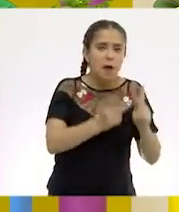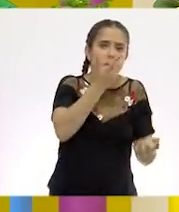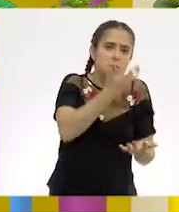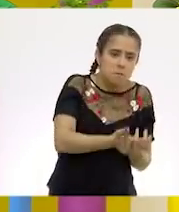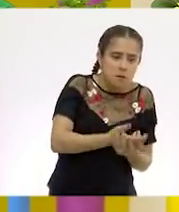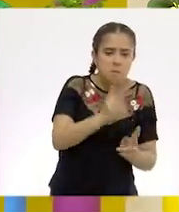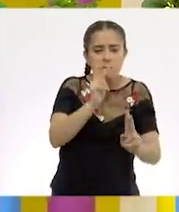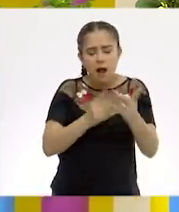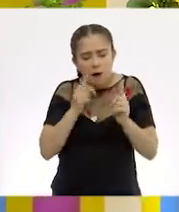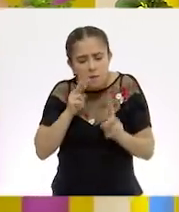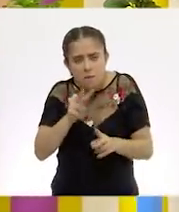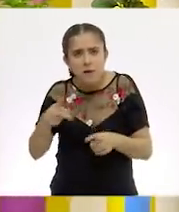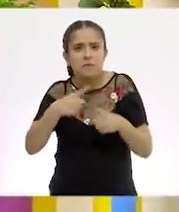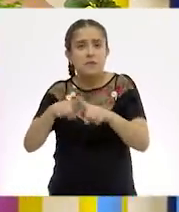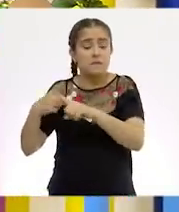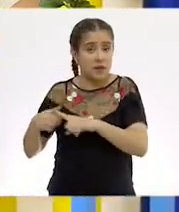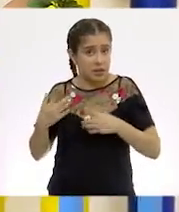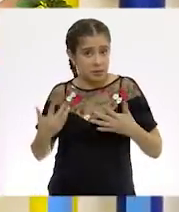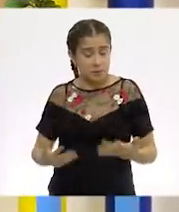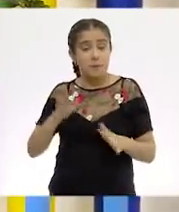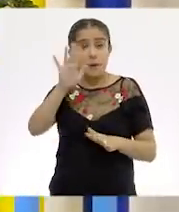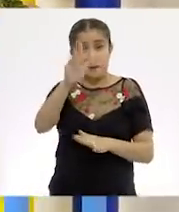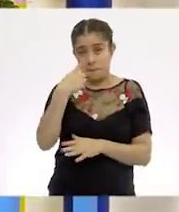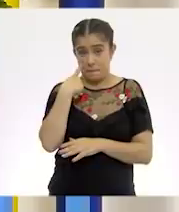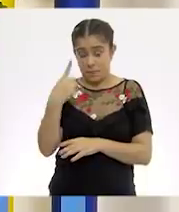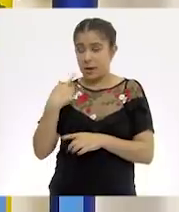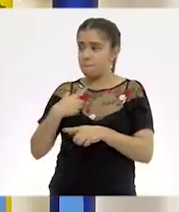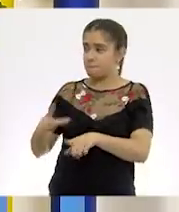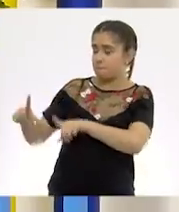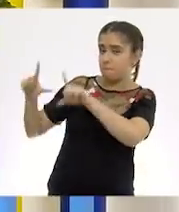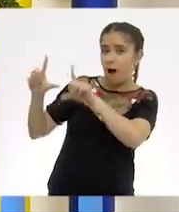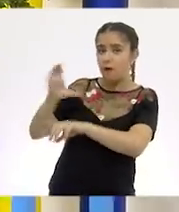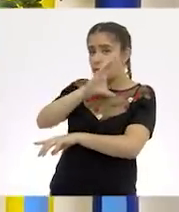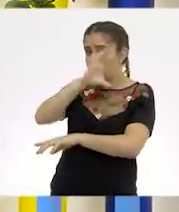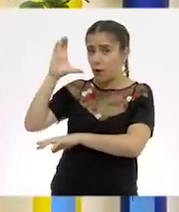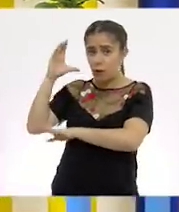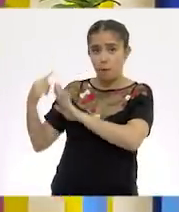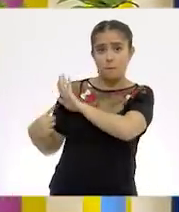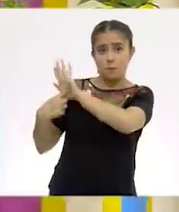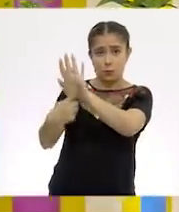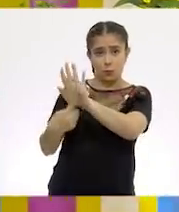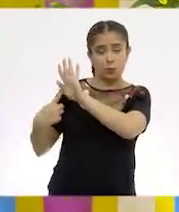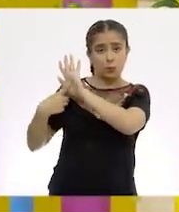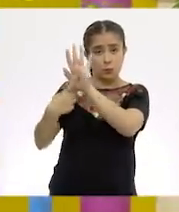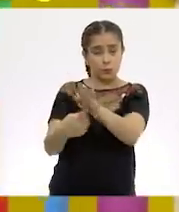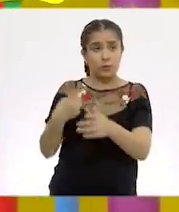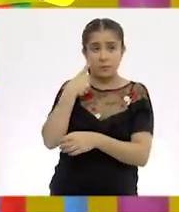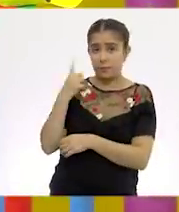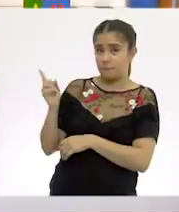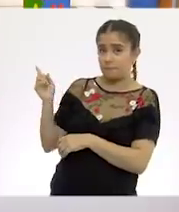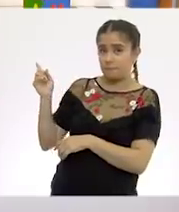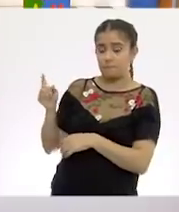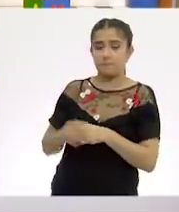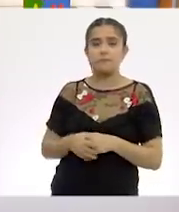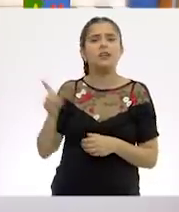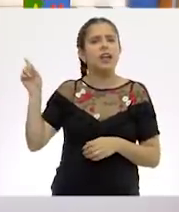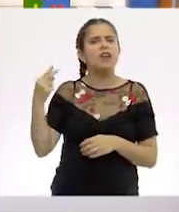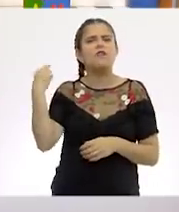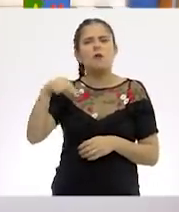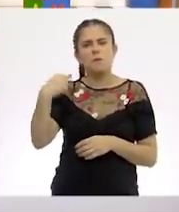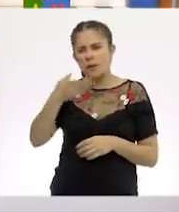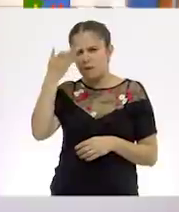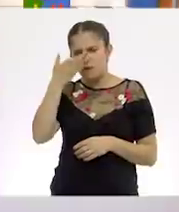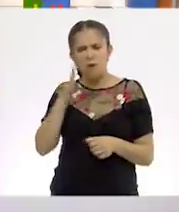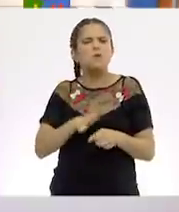¿sí? Por ejemplo, te quiero enseñar unas fotografías, Alexia. Lo acabas de mencionar muy bien. ¿Tú sabes cómo se llama esta flor,